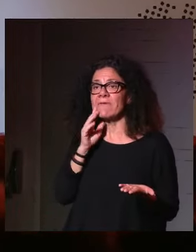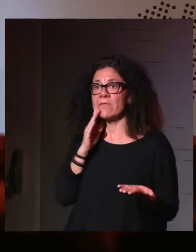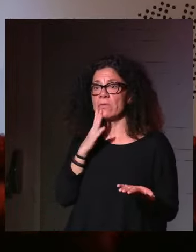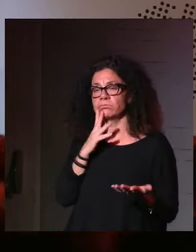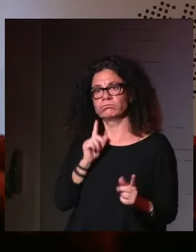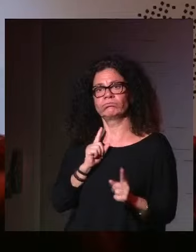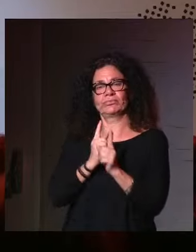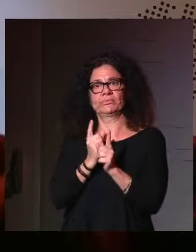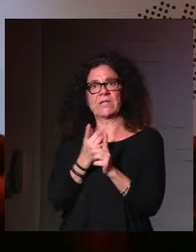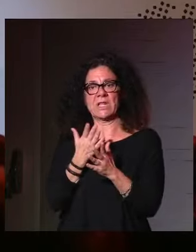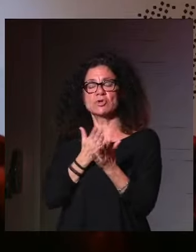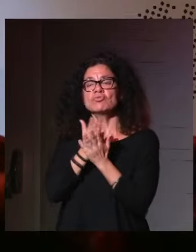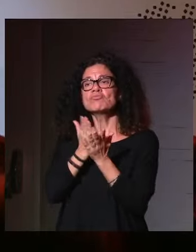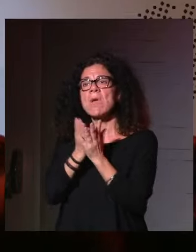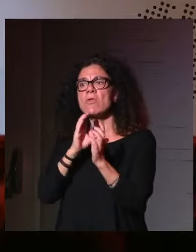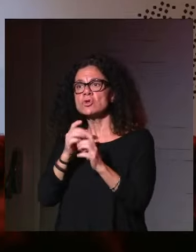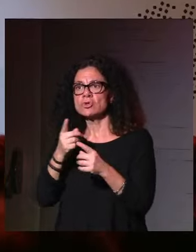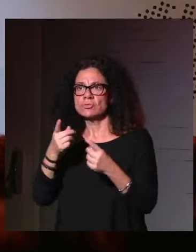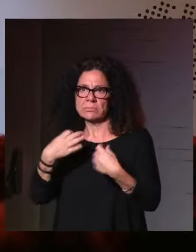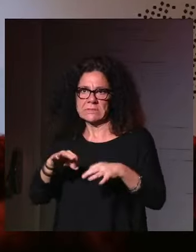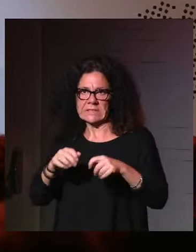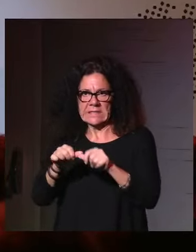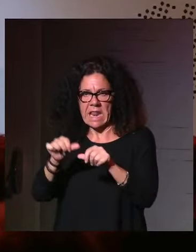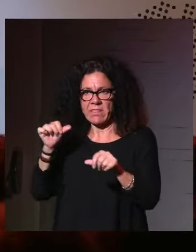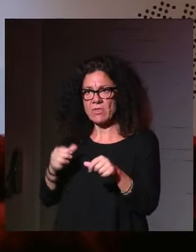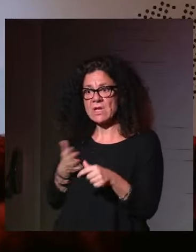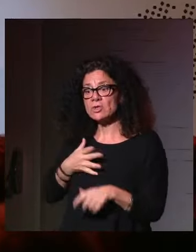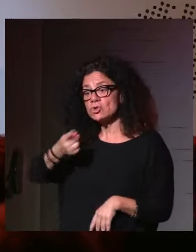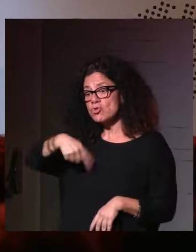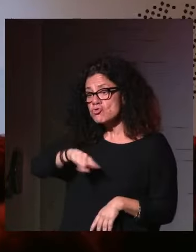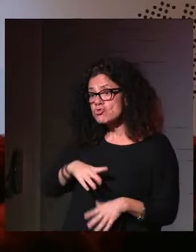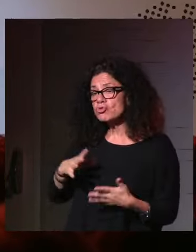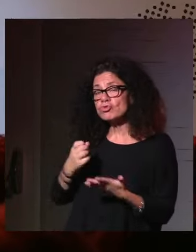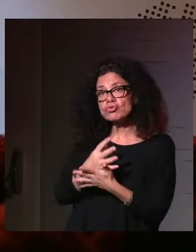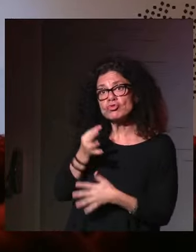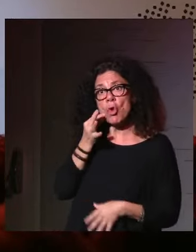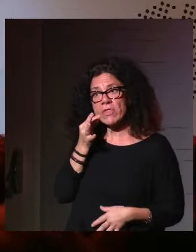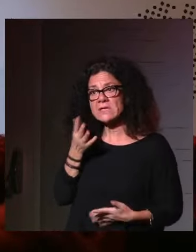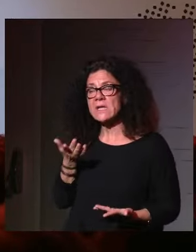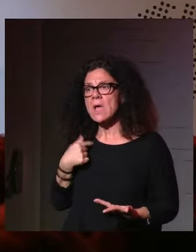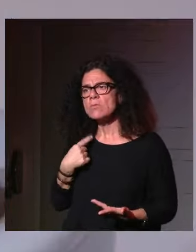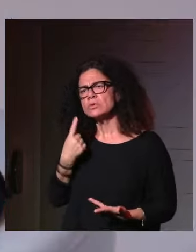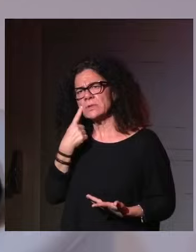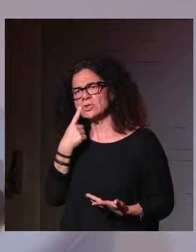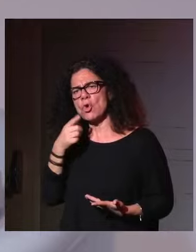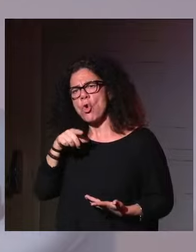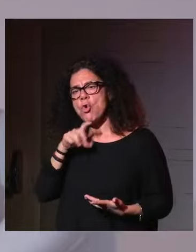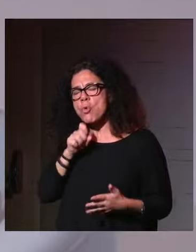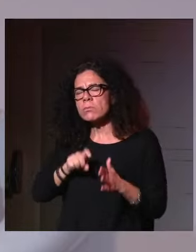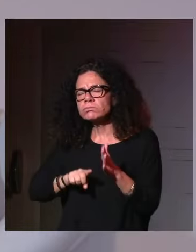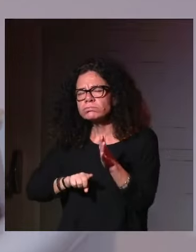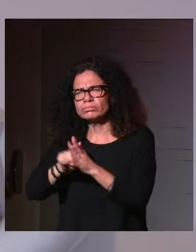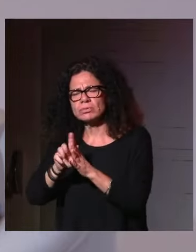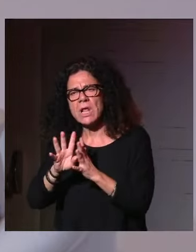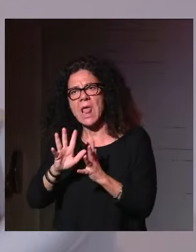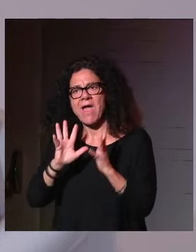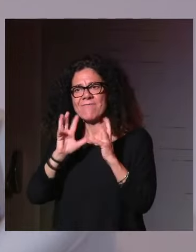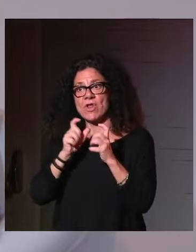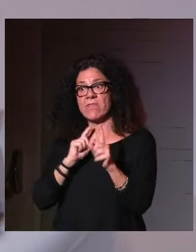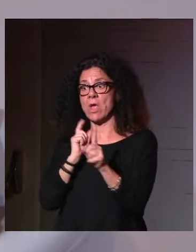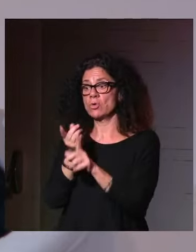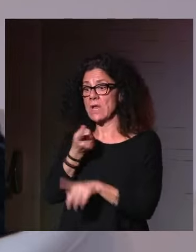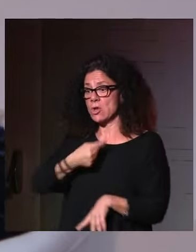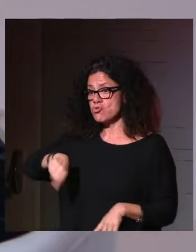medios tradicionales Entonces yo creo que que todas nosotras hemos hemos visto como se incrementaba la violencia que se ejerce contra